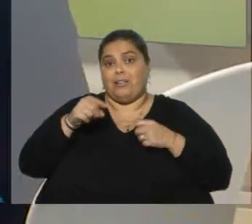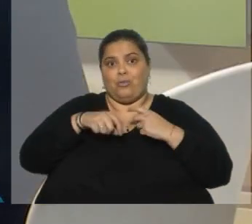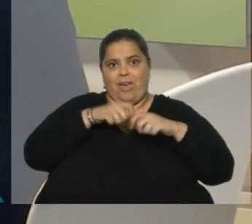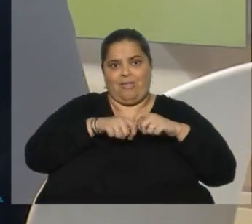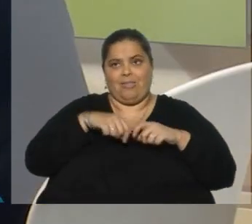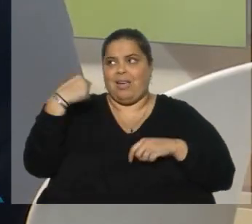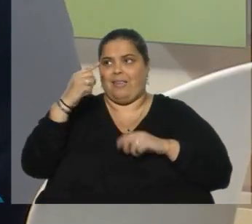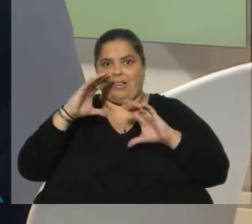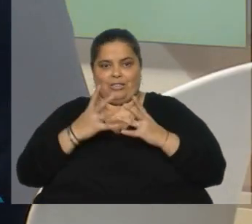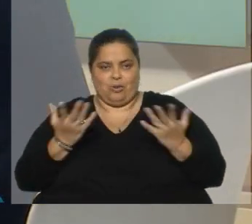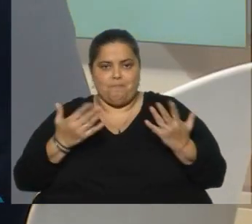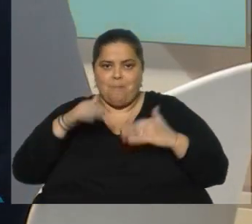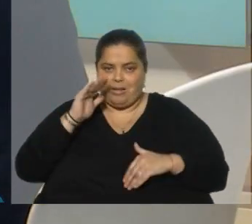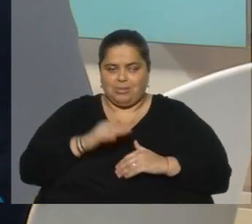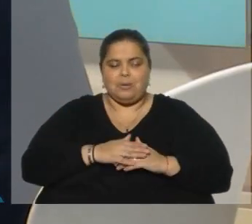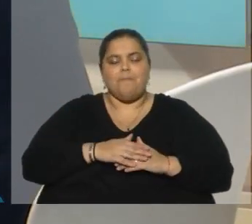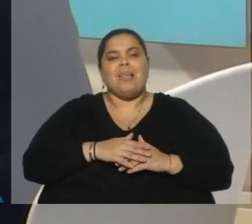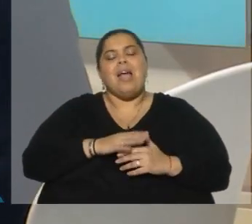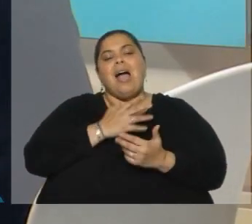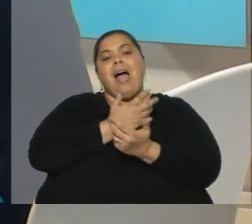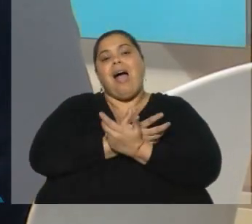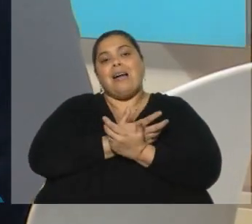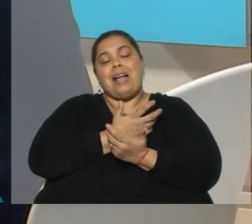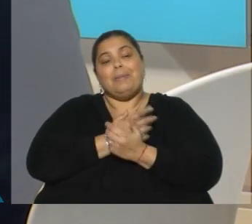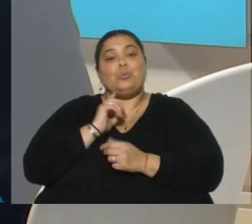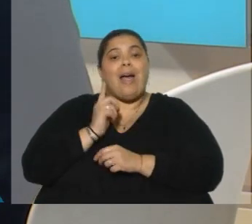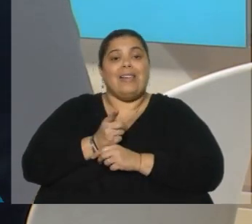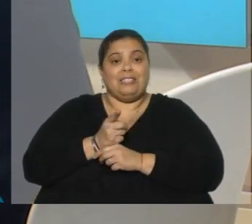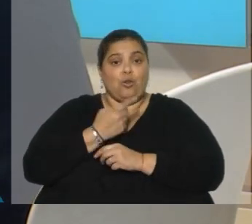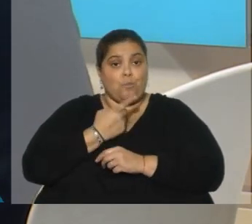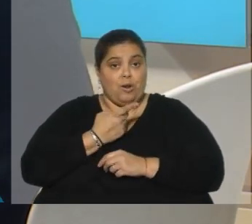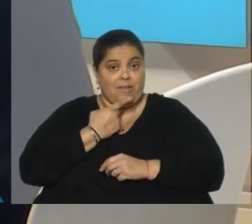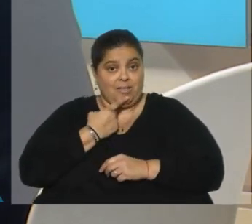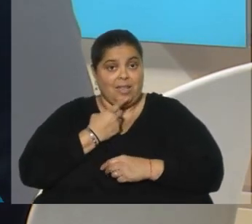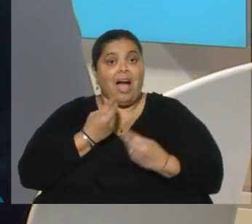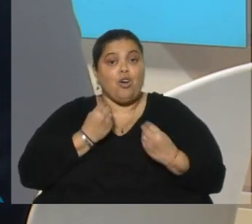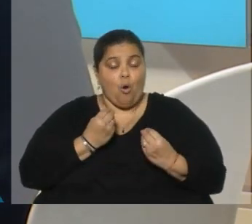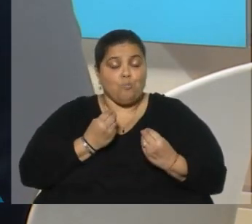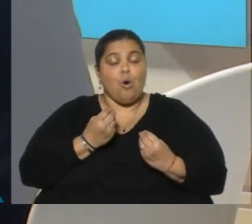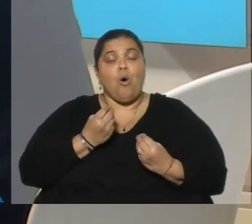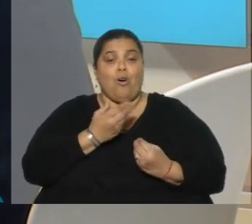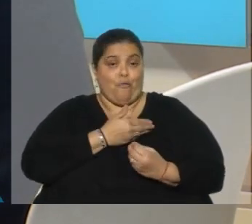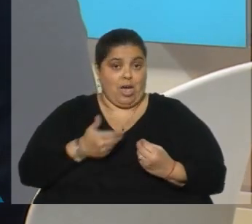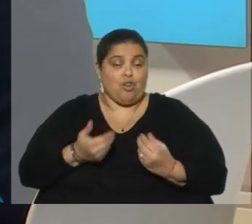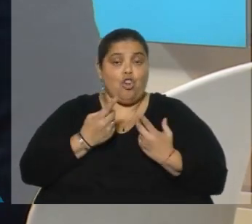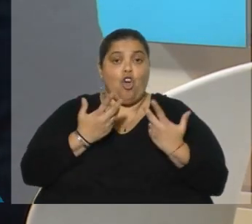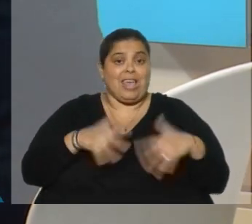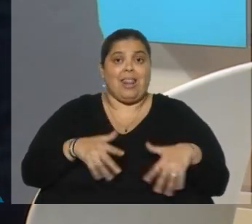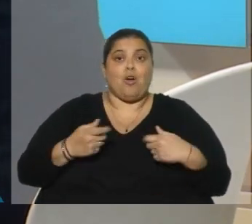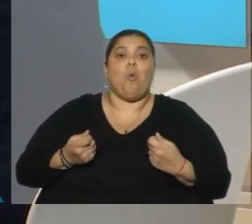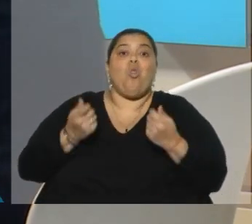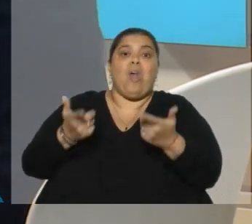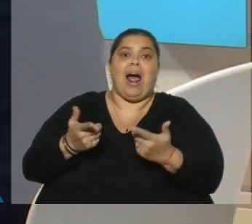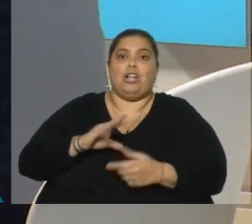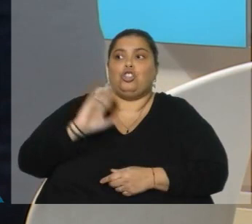uno entiende que ANCAP está haciendo ANCAP y la decisión política también del gobierno está tratando de no trasladar todo lo que deberían salir